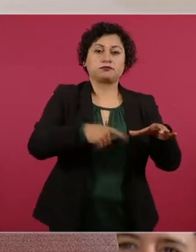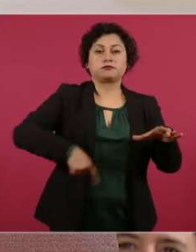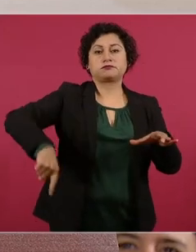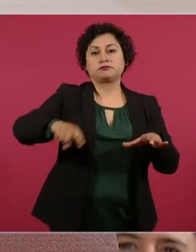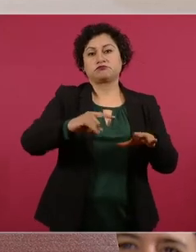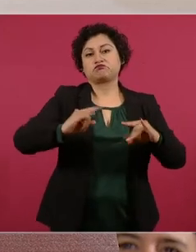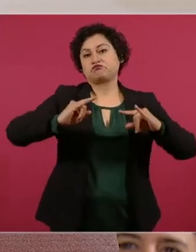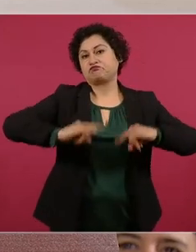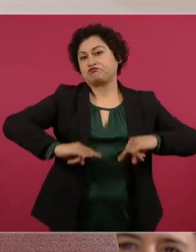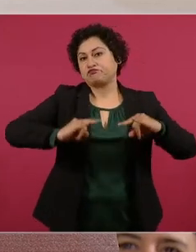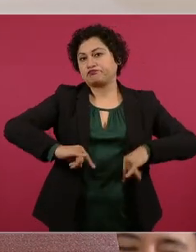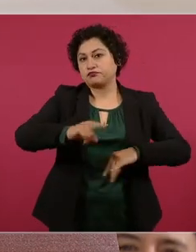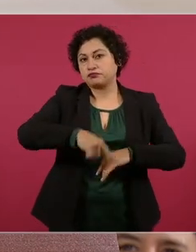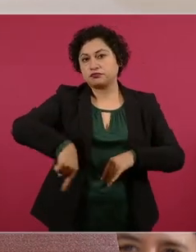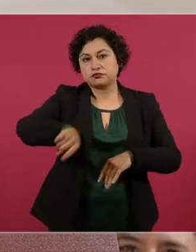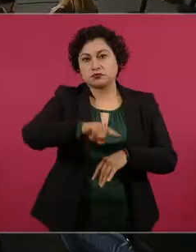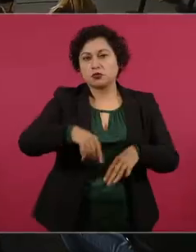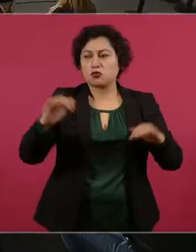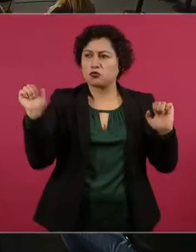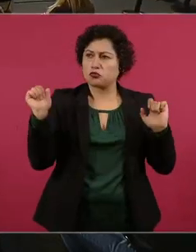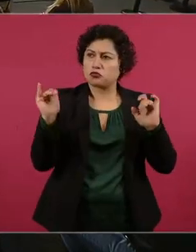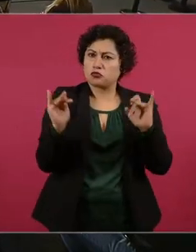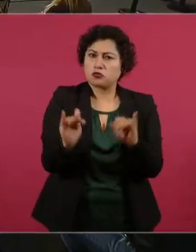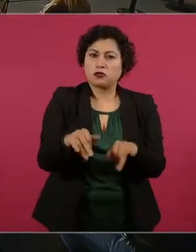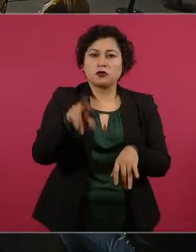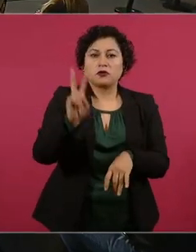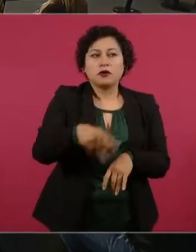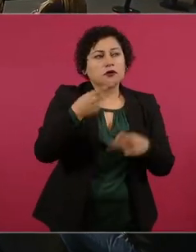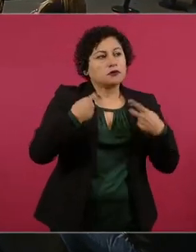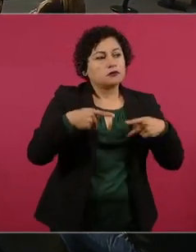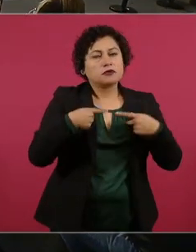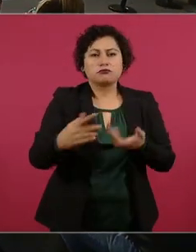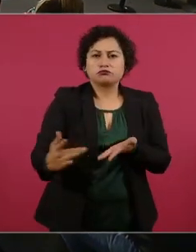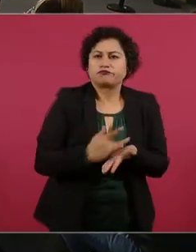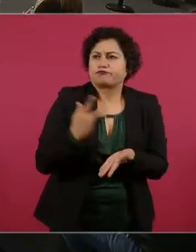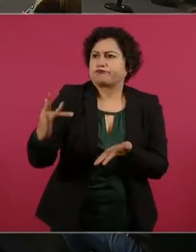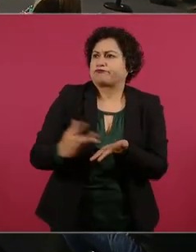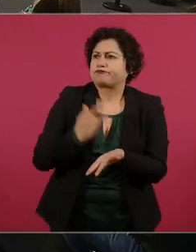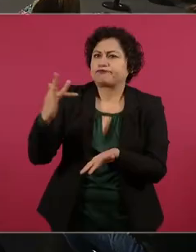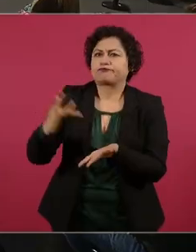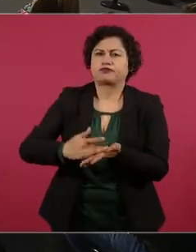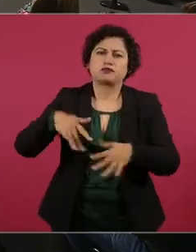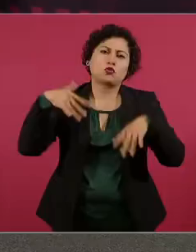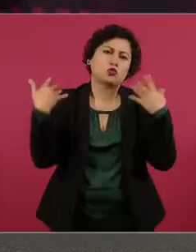La gente muy solidaria, apoyándonos.